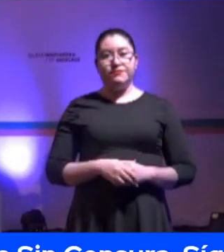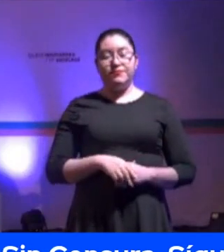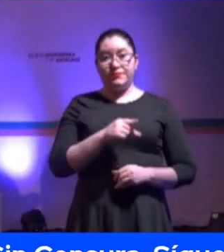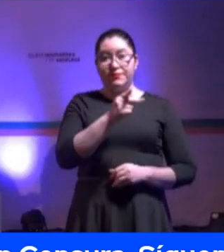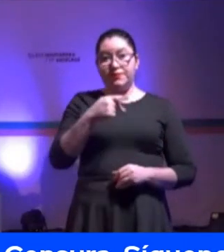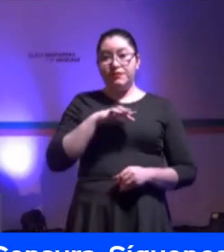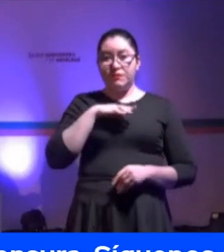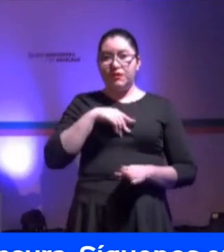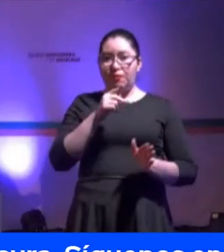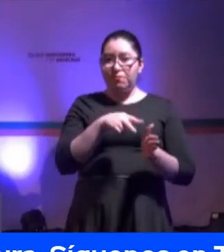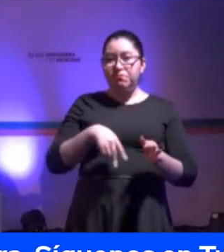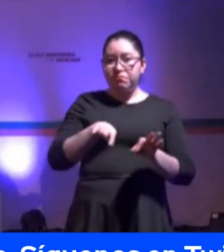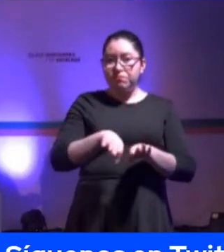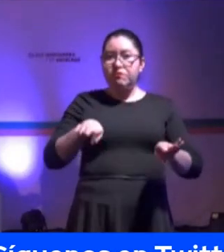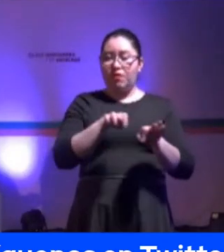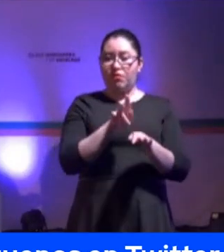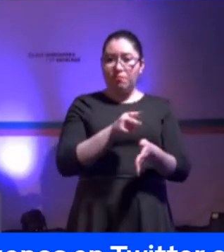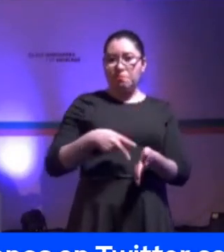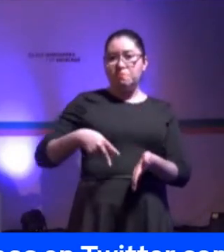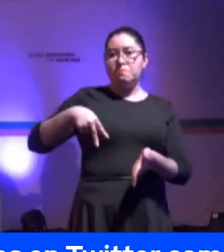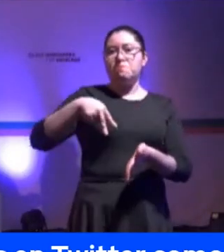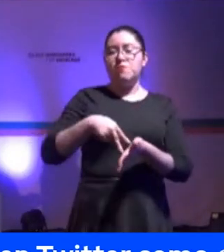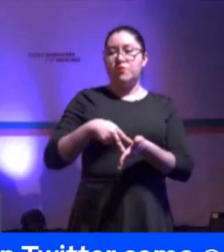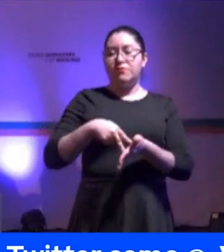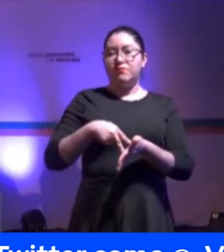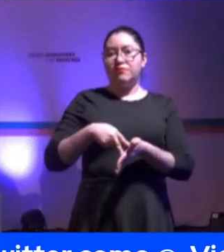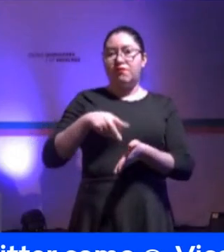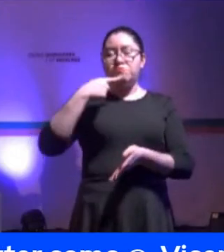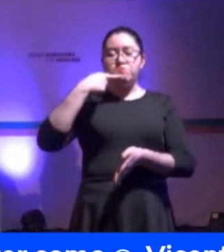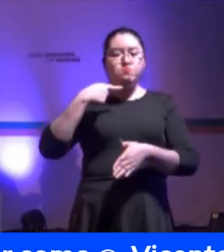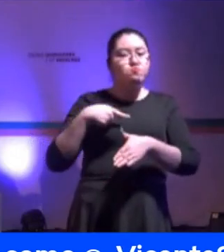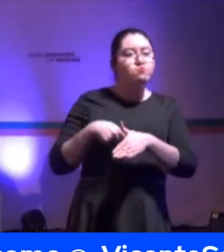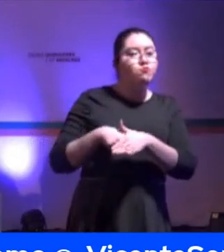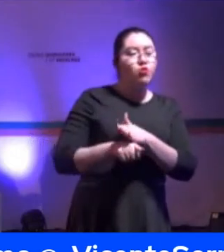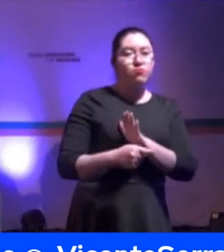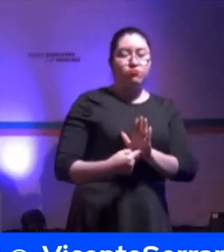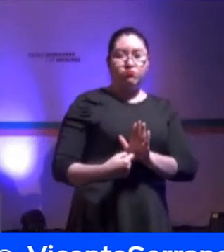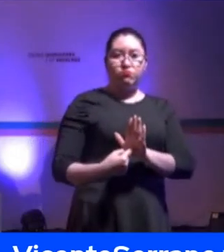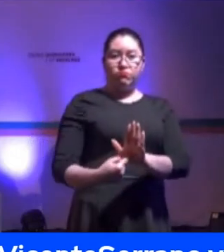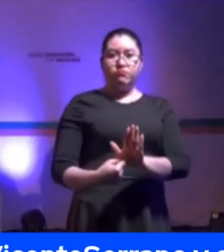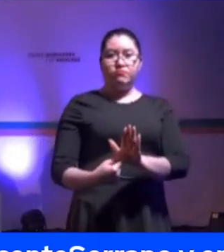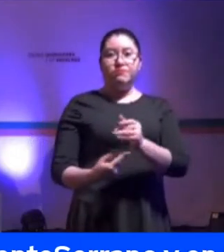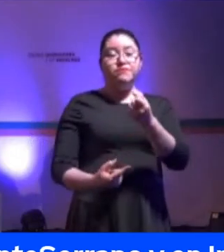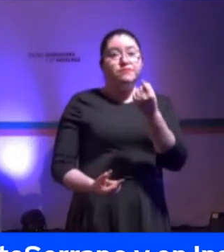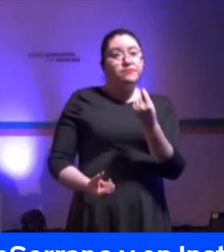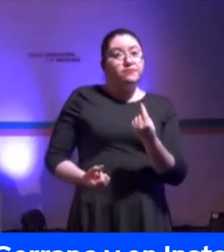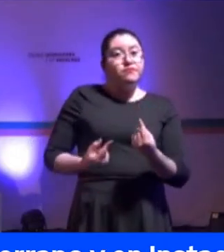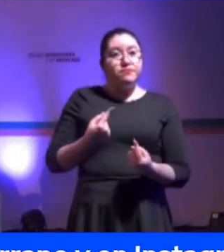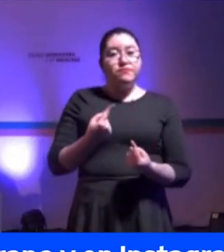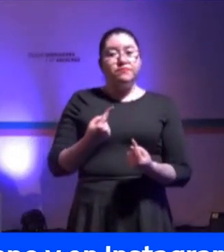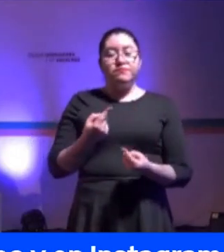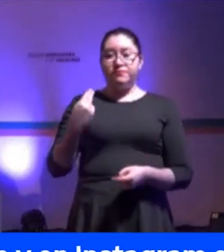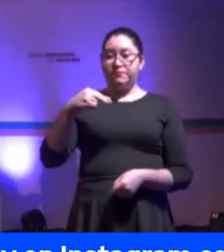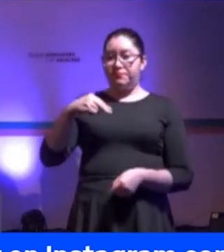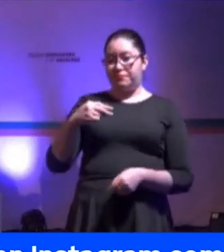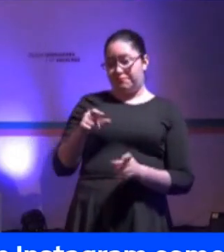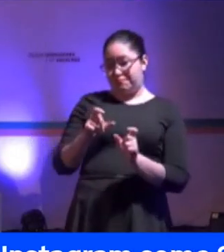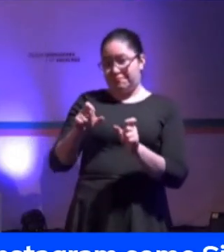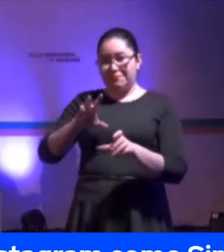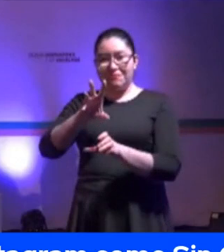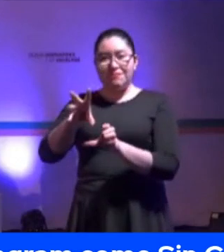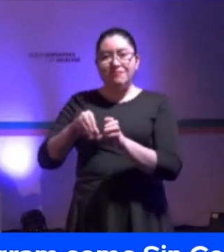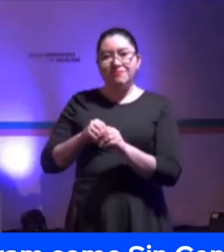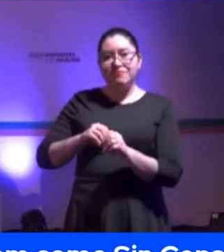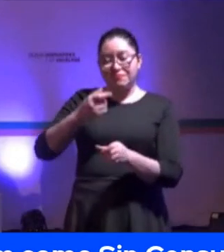papel protagónico con estas denuncias. Algunos lo harán con nombre y apellido, con su